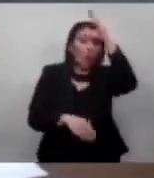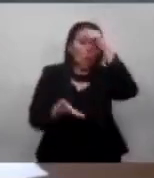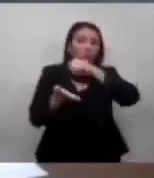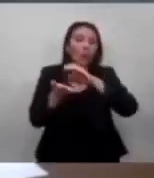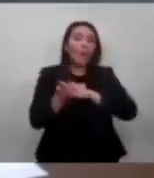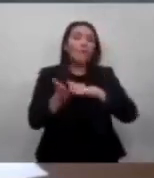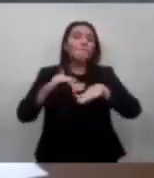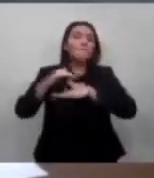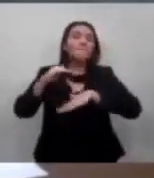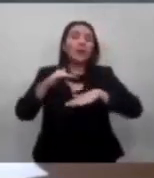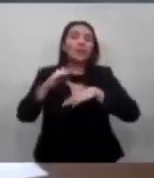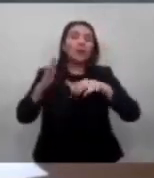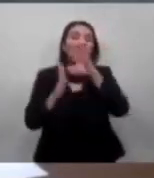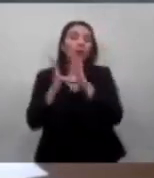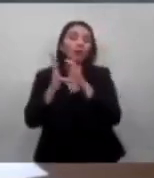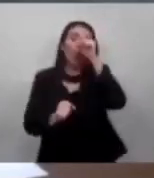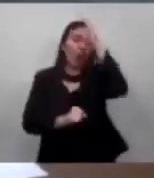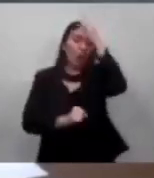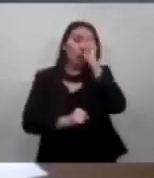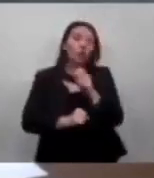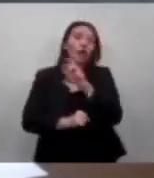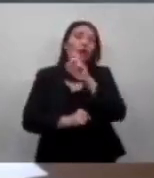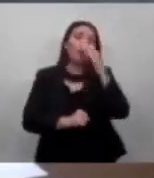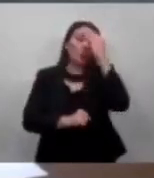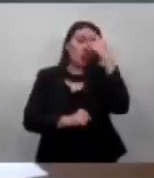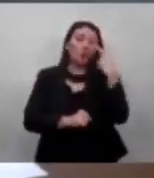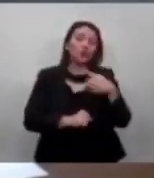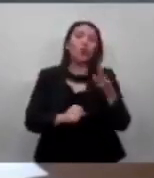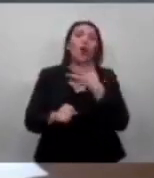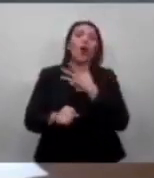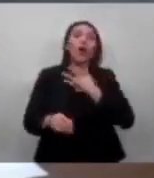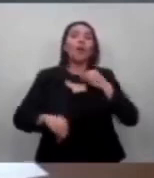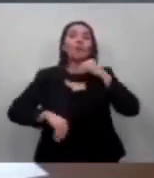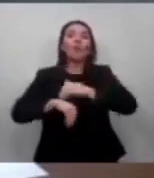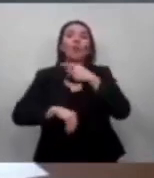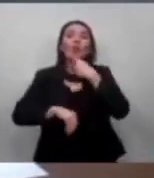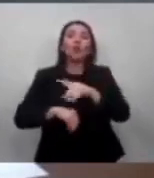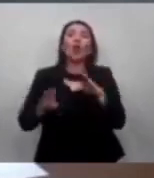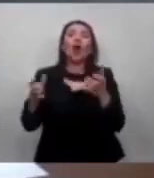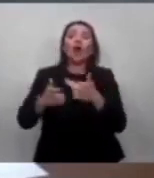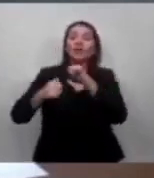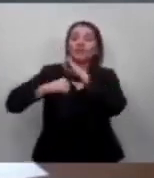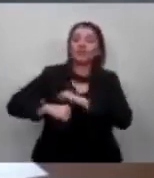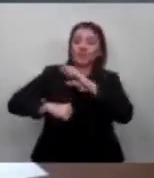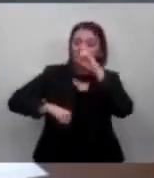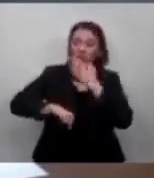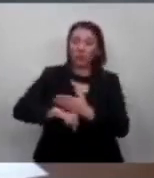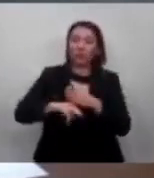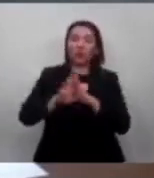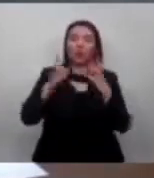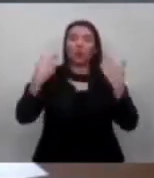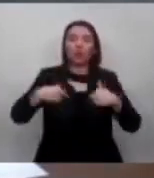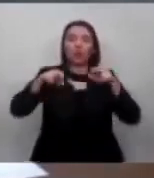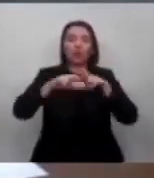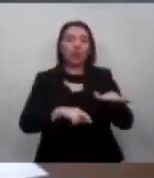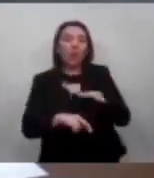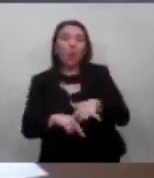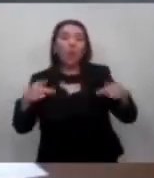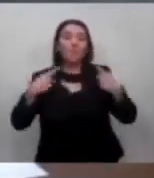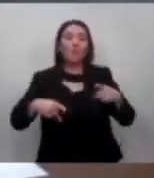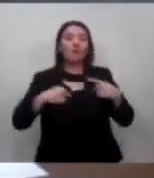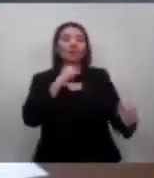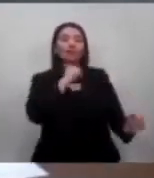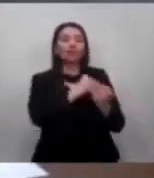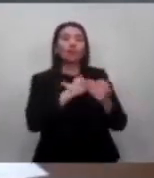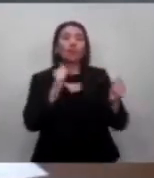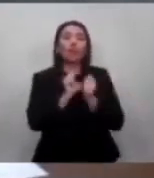bases constitucionales que reconocen los principios sobre la conformación del Estado, el ejercicio de la soberanía y la representación popular,